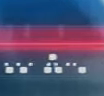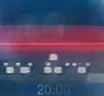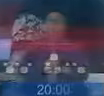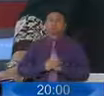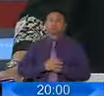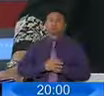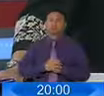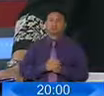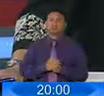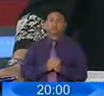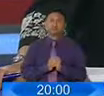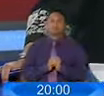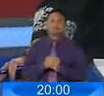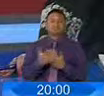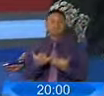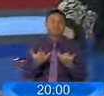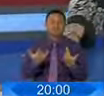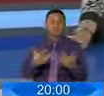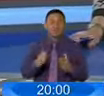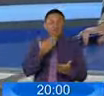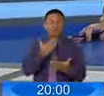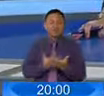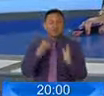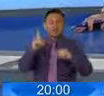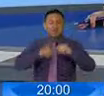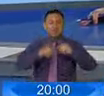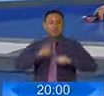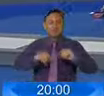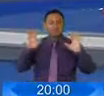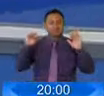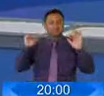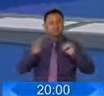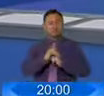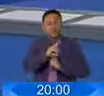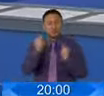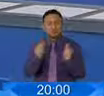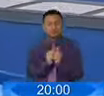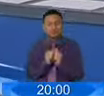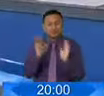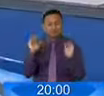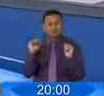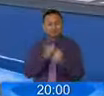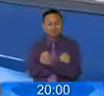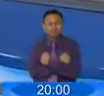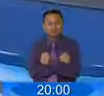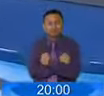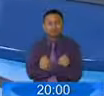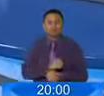Es momento de despedirnos, amigos. Gracias por su compañía. Un abrazo grande.